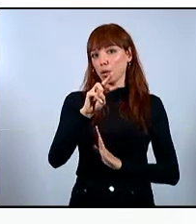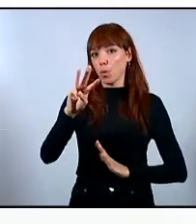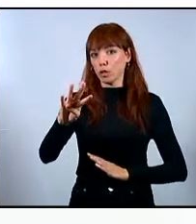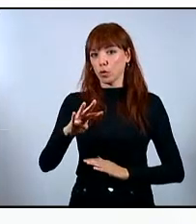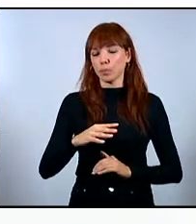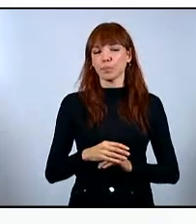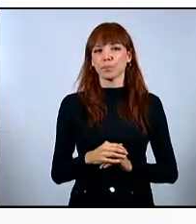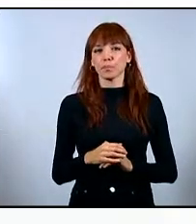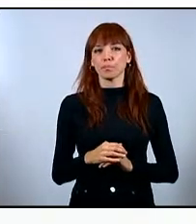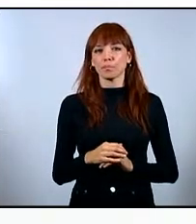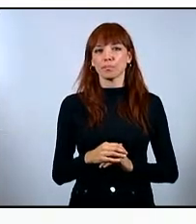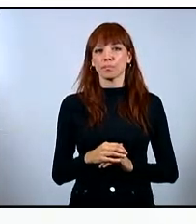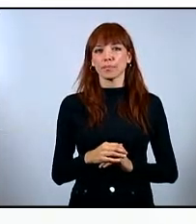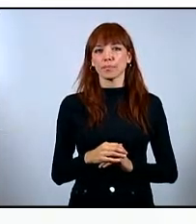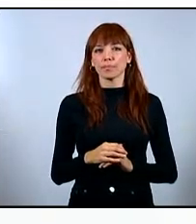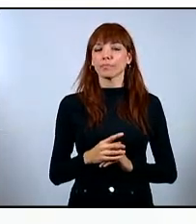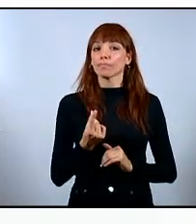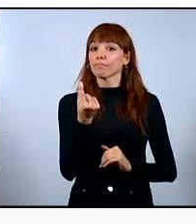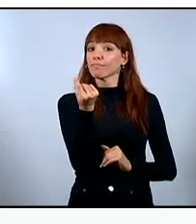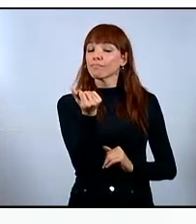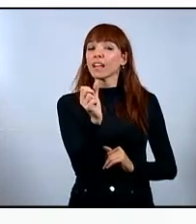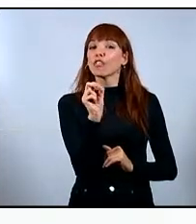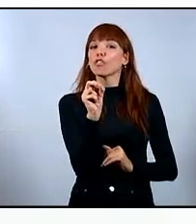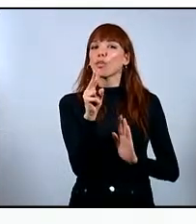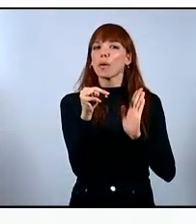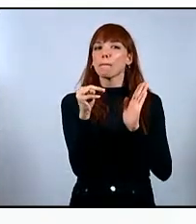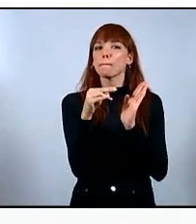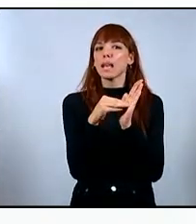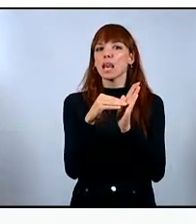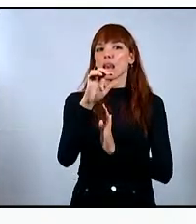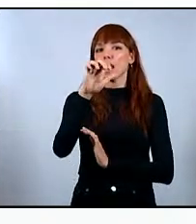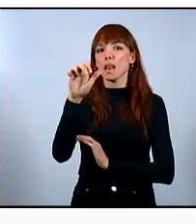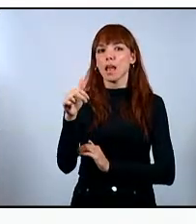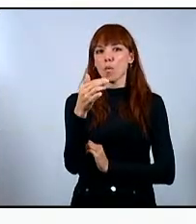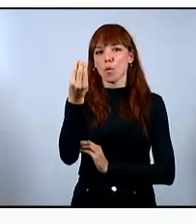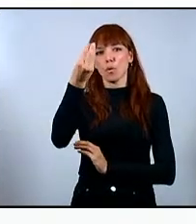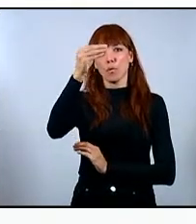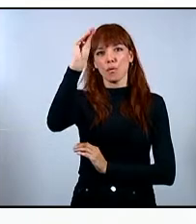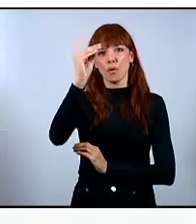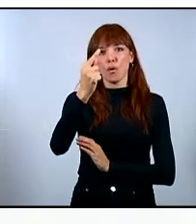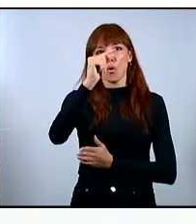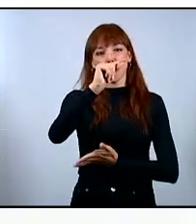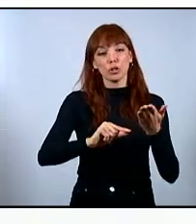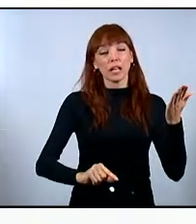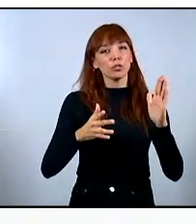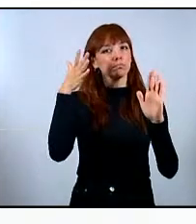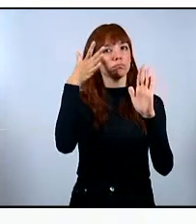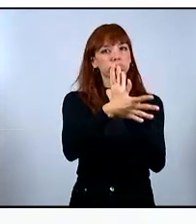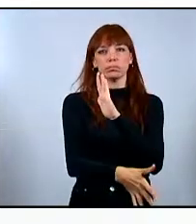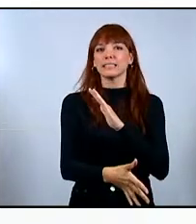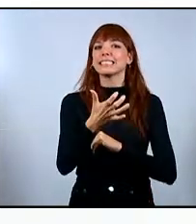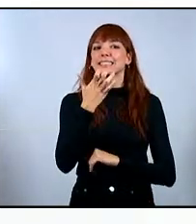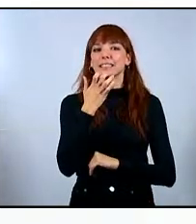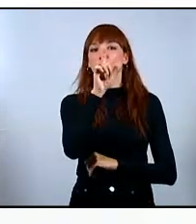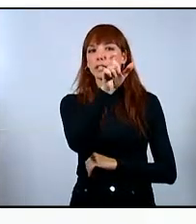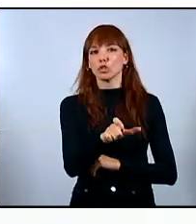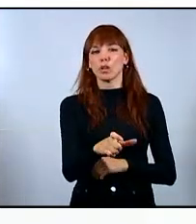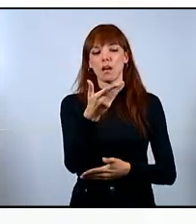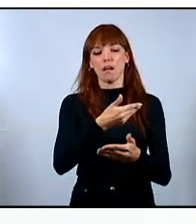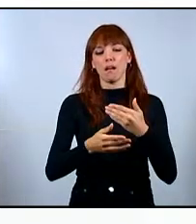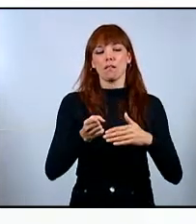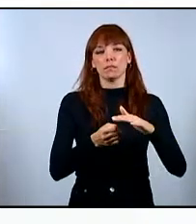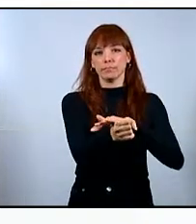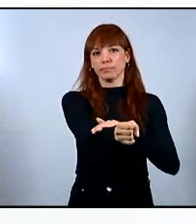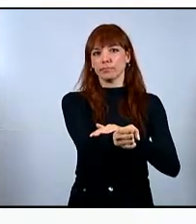se traduce en hasta 12.000 euros más por cada contrato inicial indefinido a personas con discapacidad